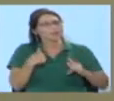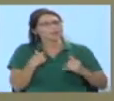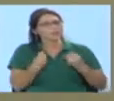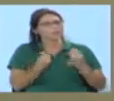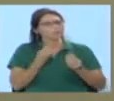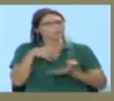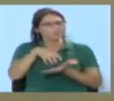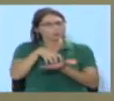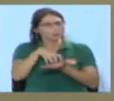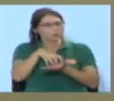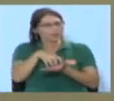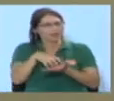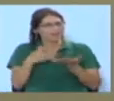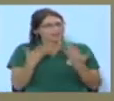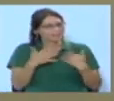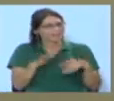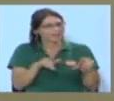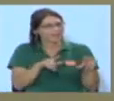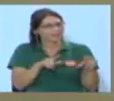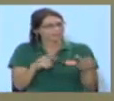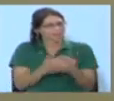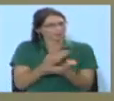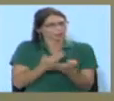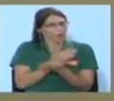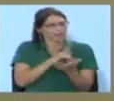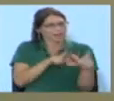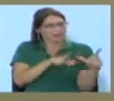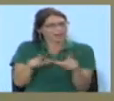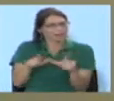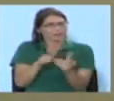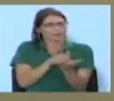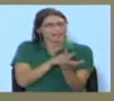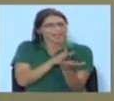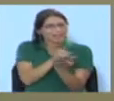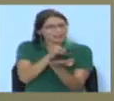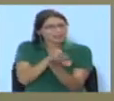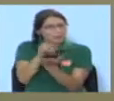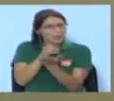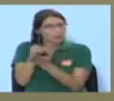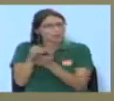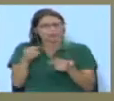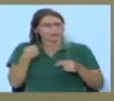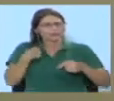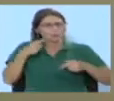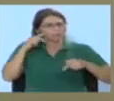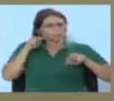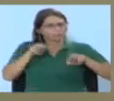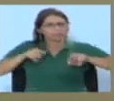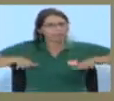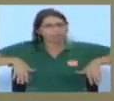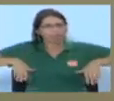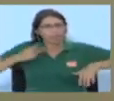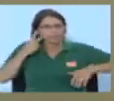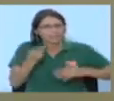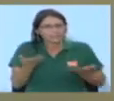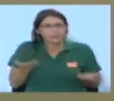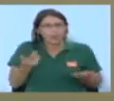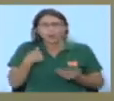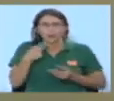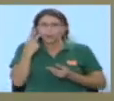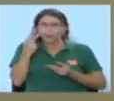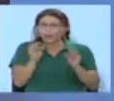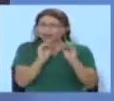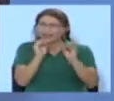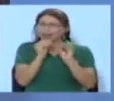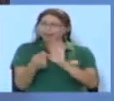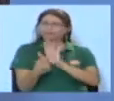la duda de que esos estudios estén uno actualizados y que, y además no los he visto, o sea, no veo que estén presentados al país esa información que